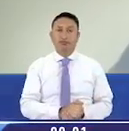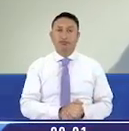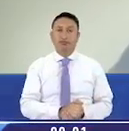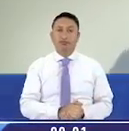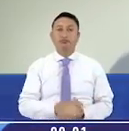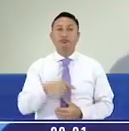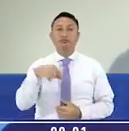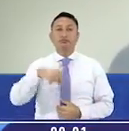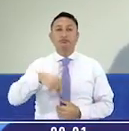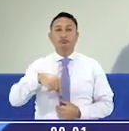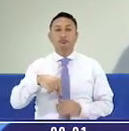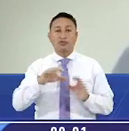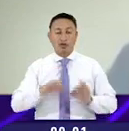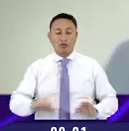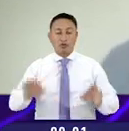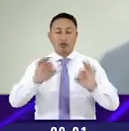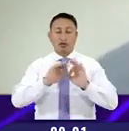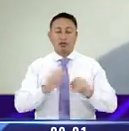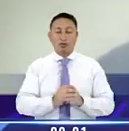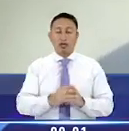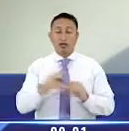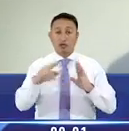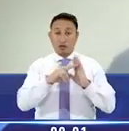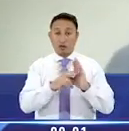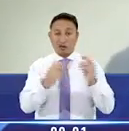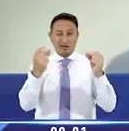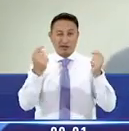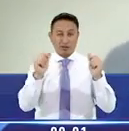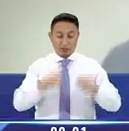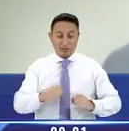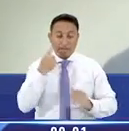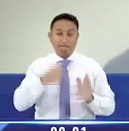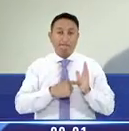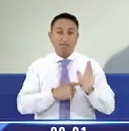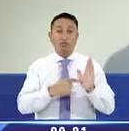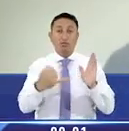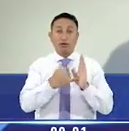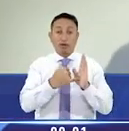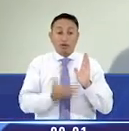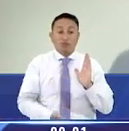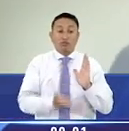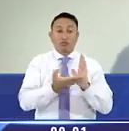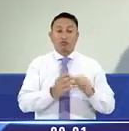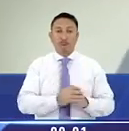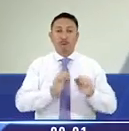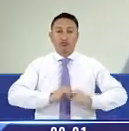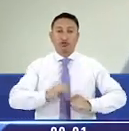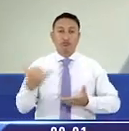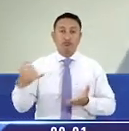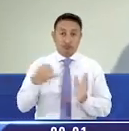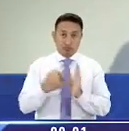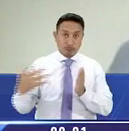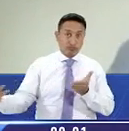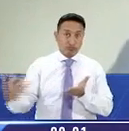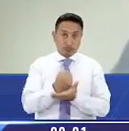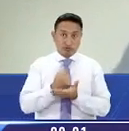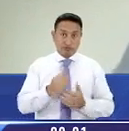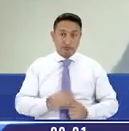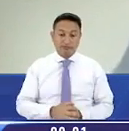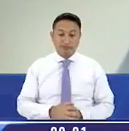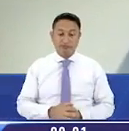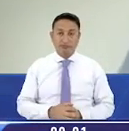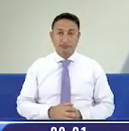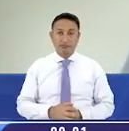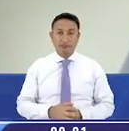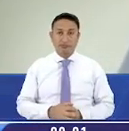tomar medidas, algunas inmediatas, como lo es la del IVA, que nos permite una recaudación inmediata